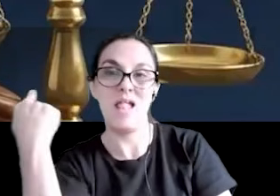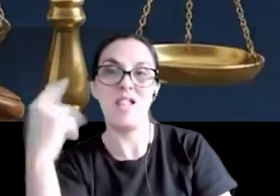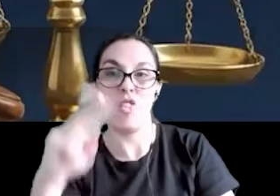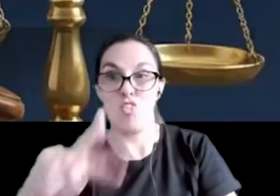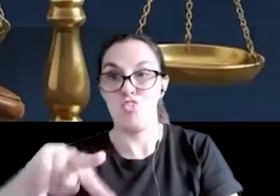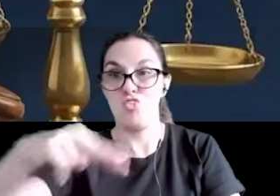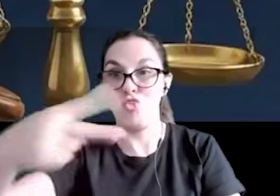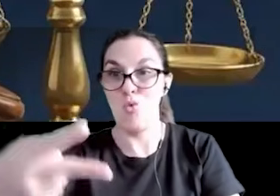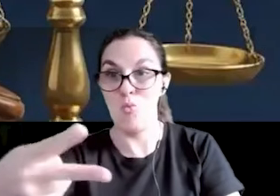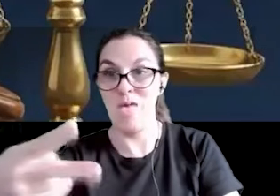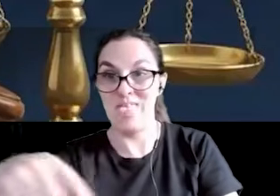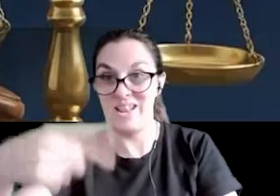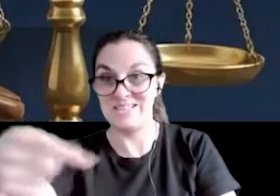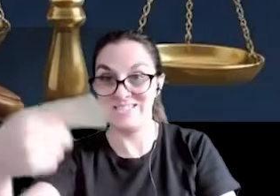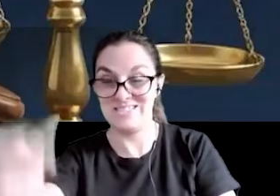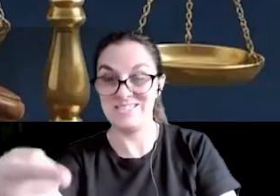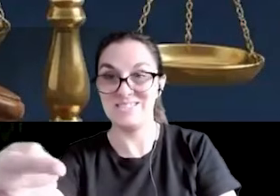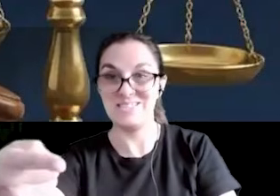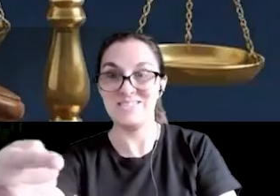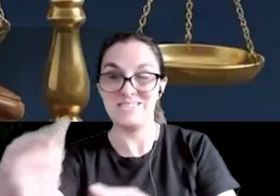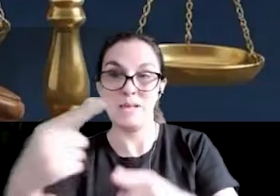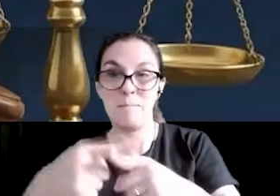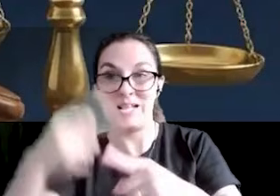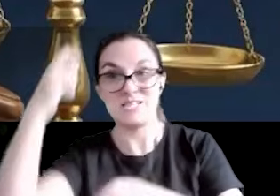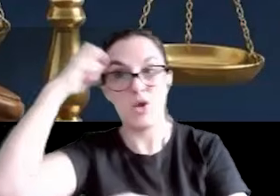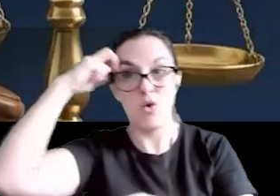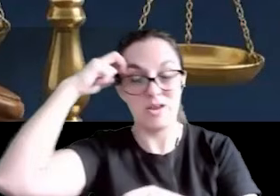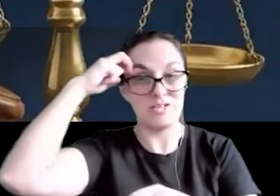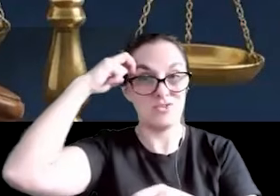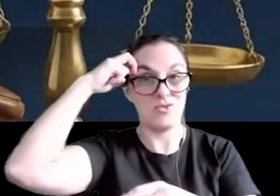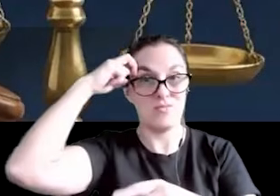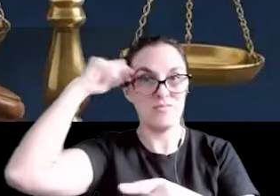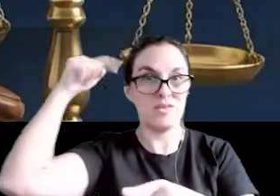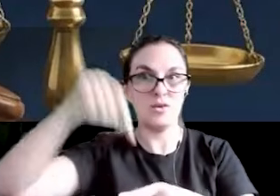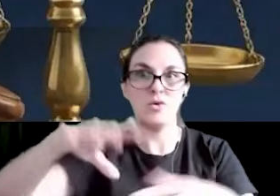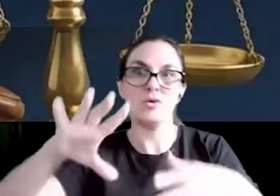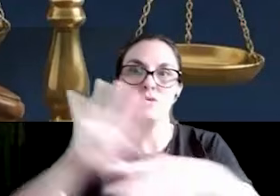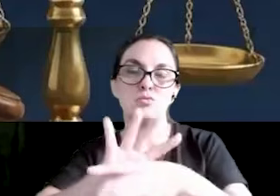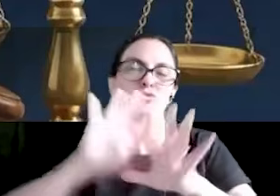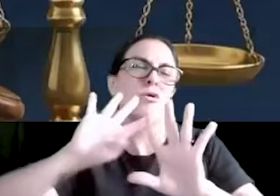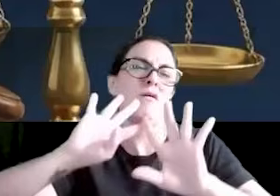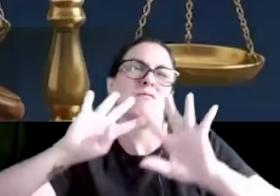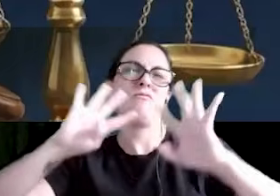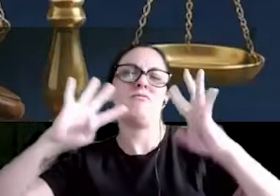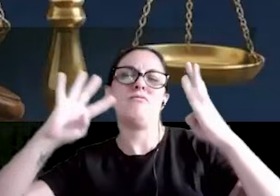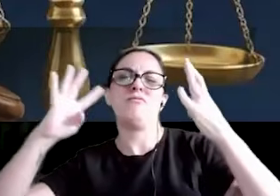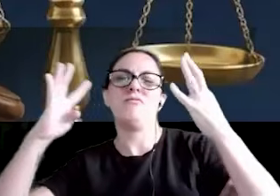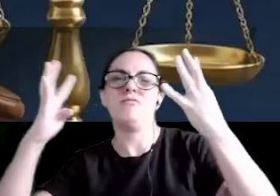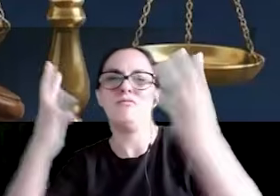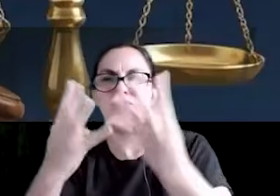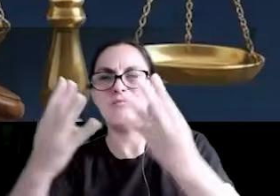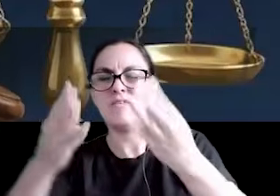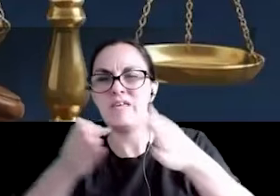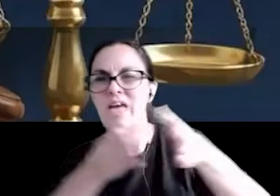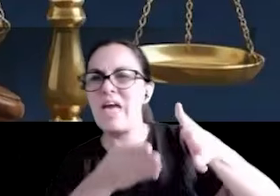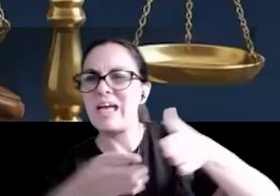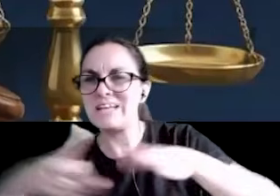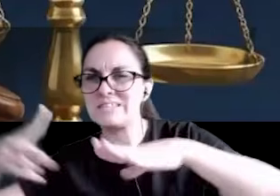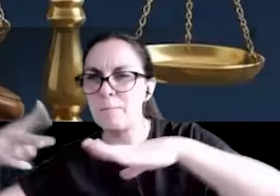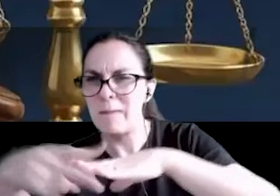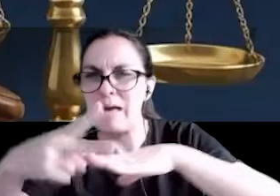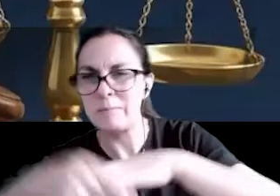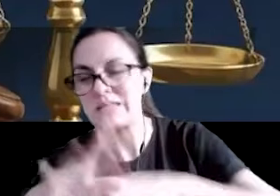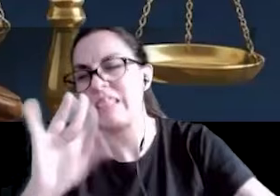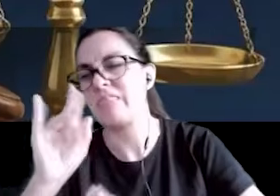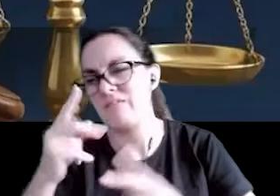2 cuadras de la Plaza Congreso y hoy particularmente está todo vallado, está todo cortado y fue bastante